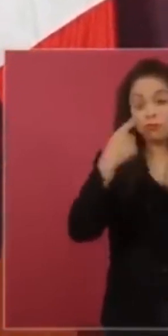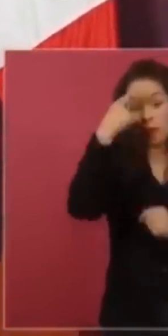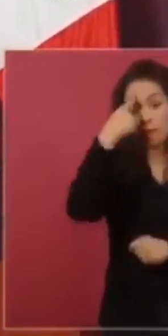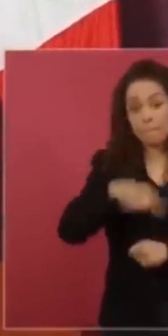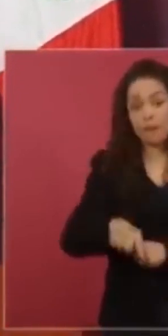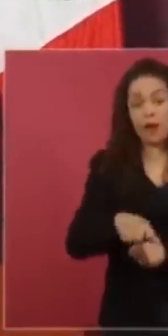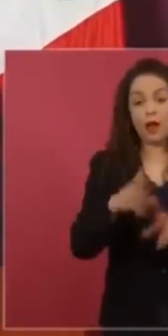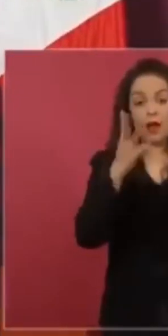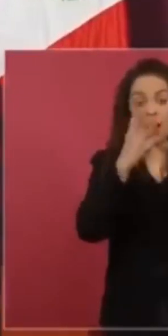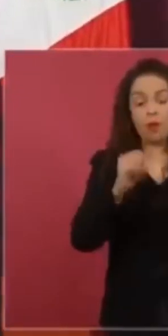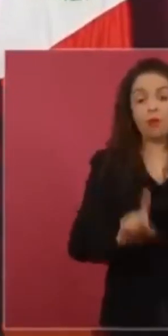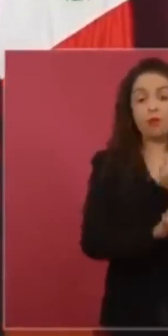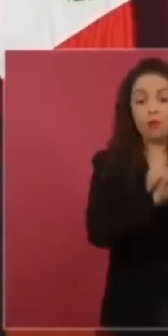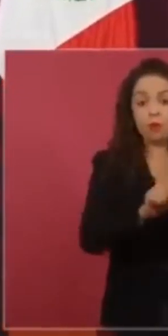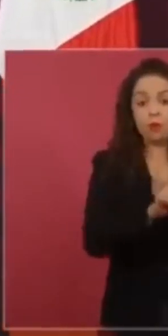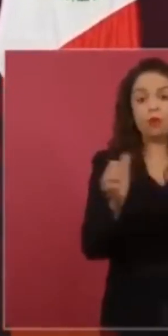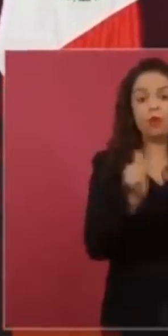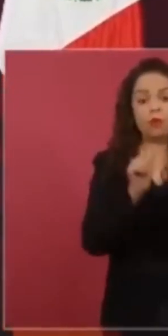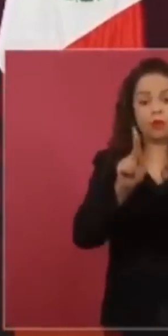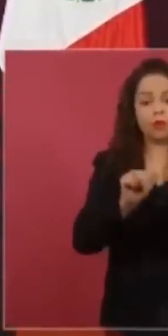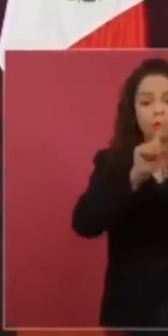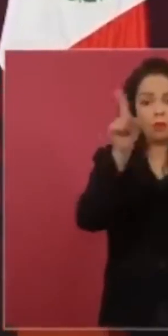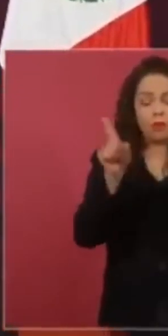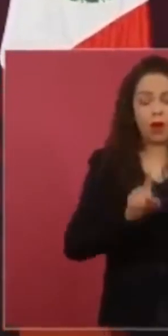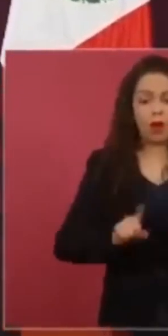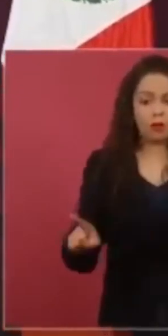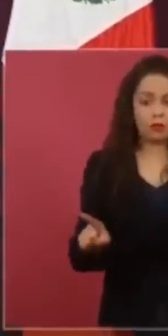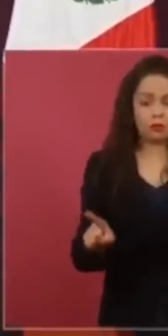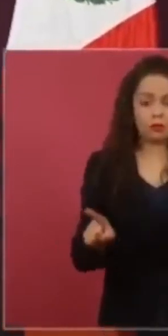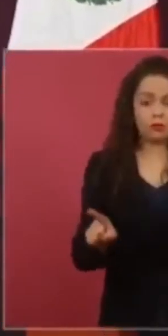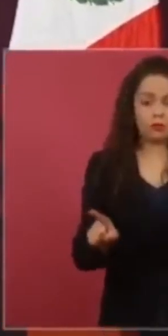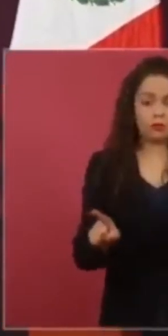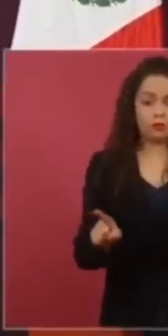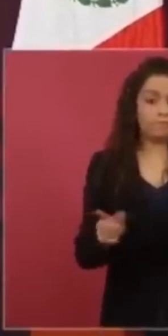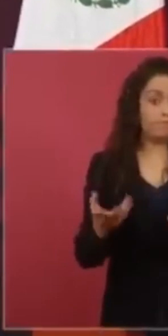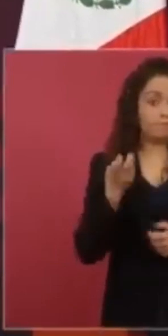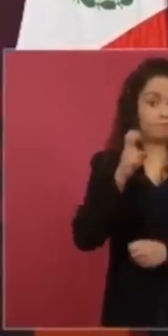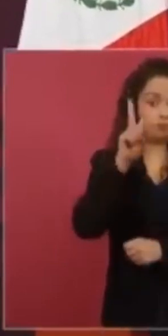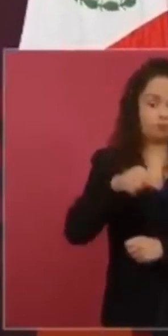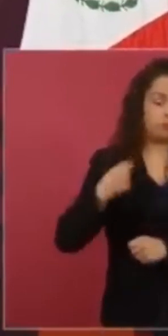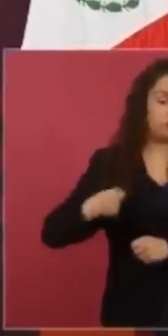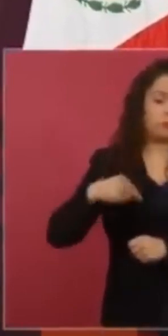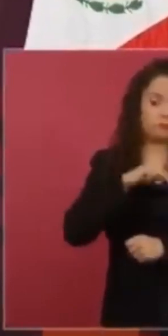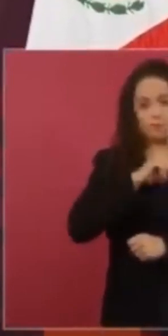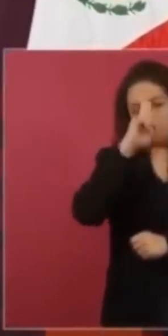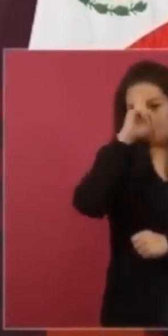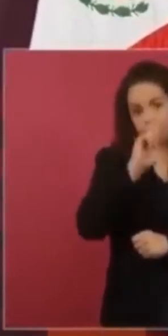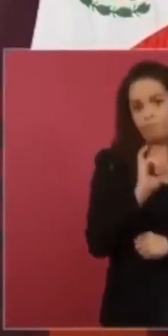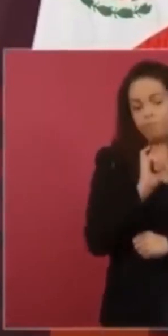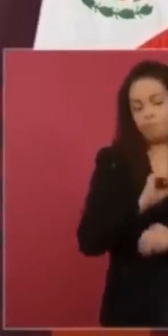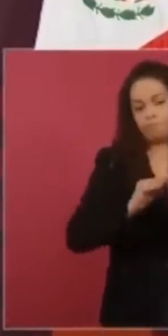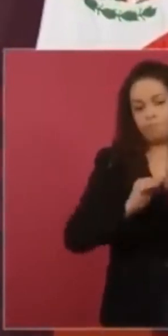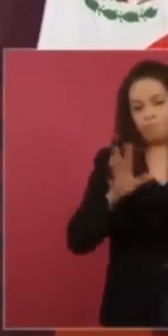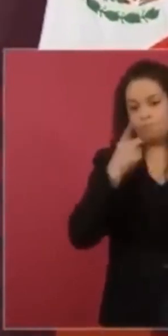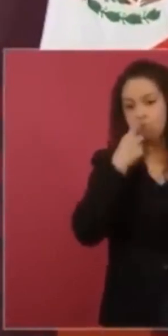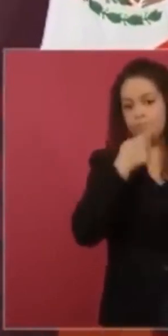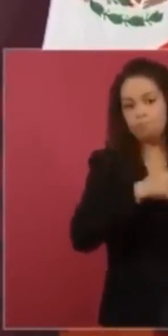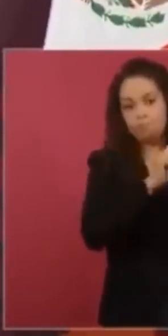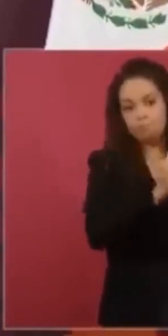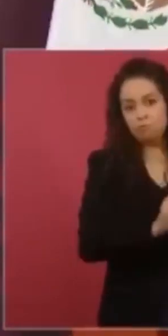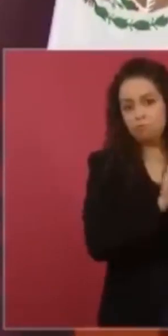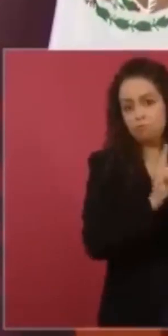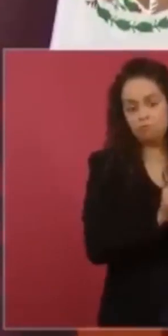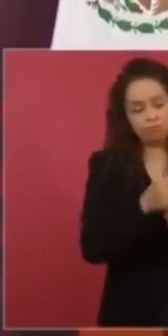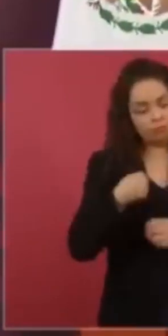mexicano pudiera considerar una posición que conden de manera contundente los actos barbárie por la organización